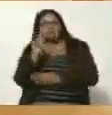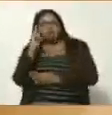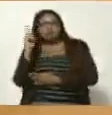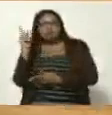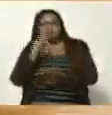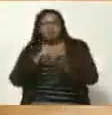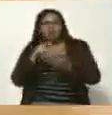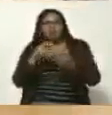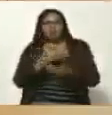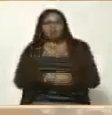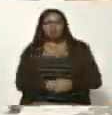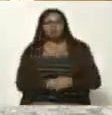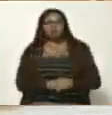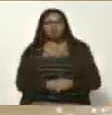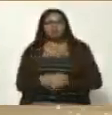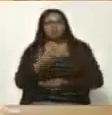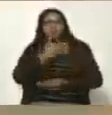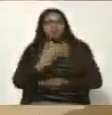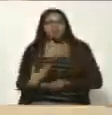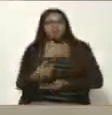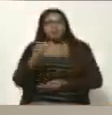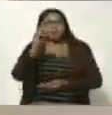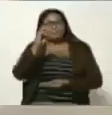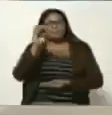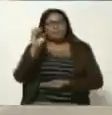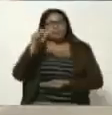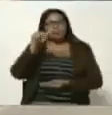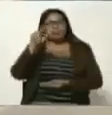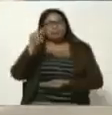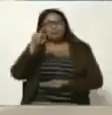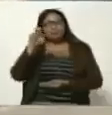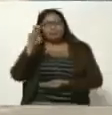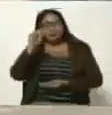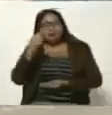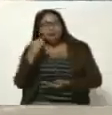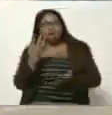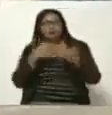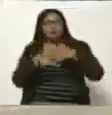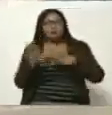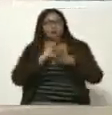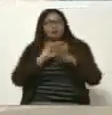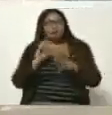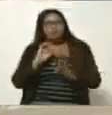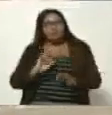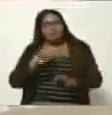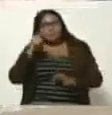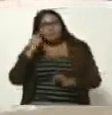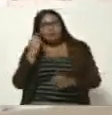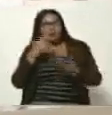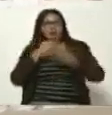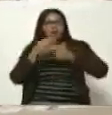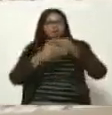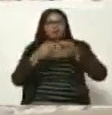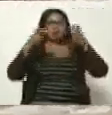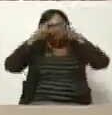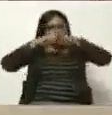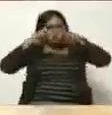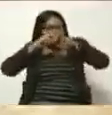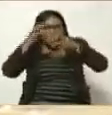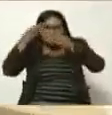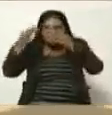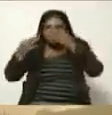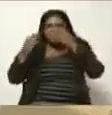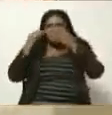el presidente de Pequidén, la nueva junta directiva que forma parte ahora de Monómeros, realizó una inspección